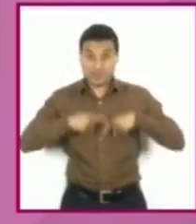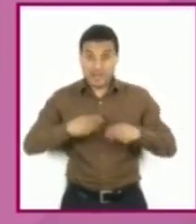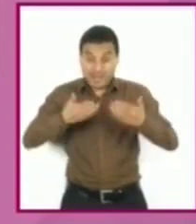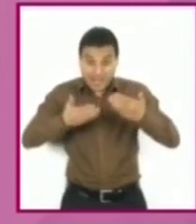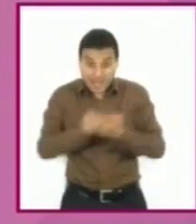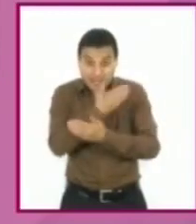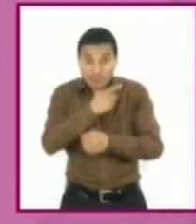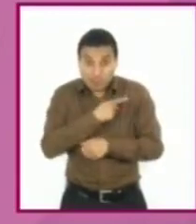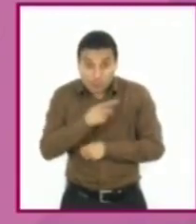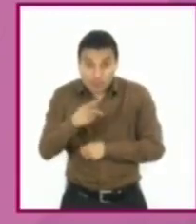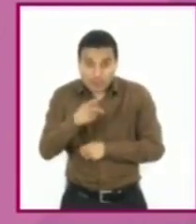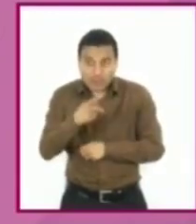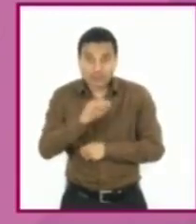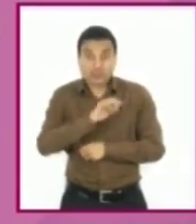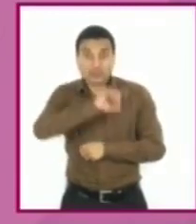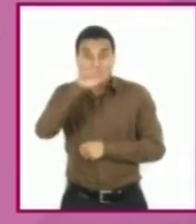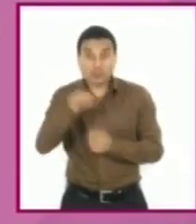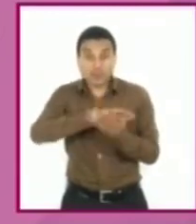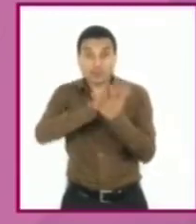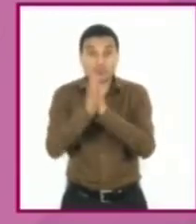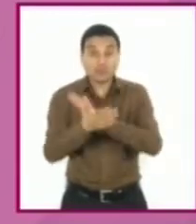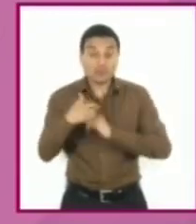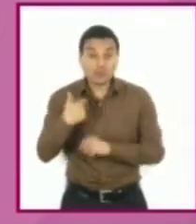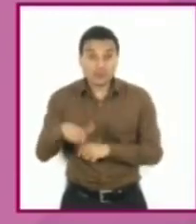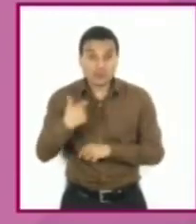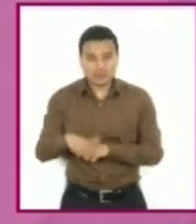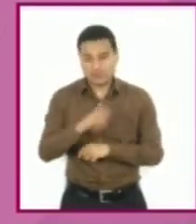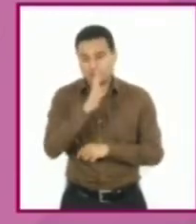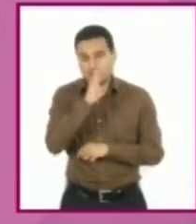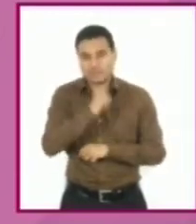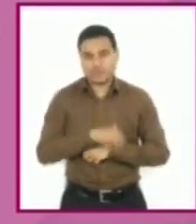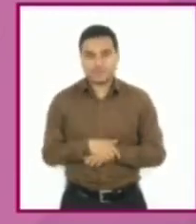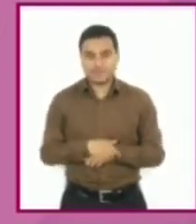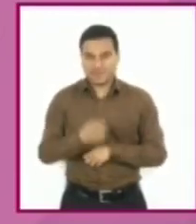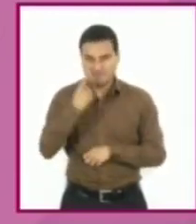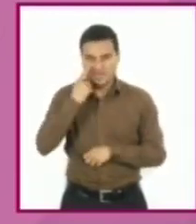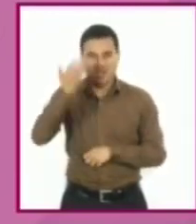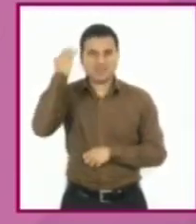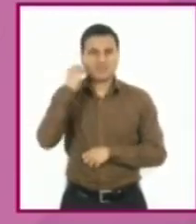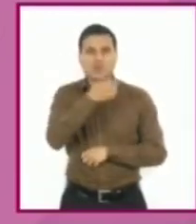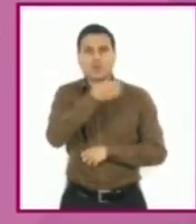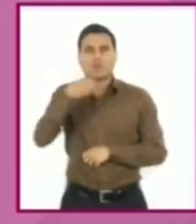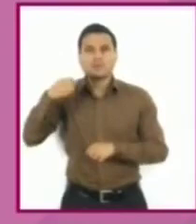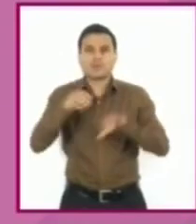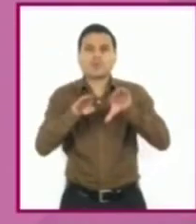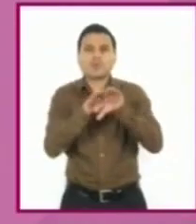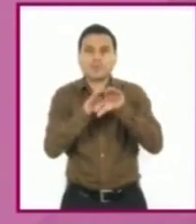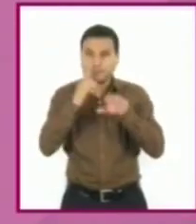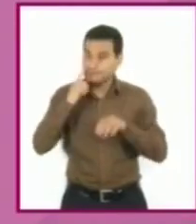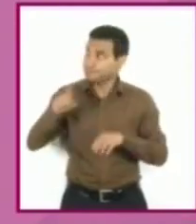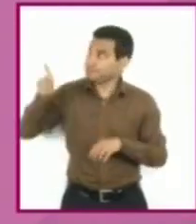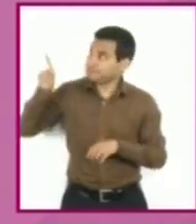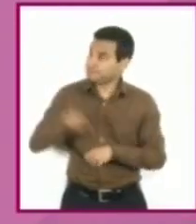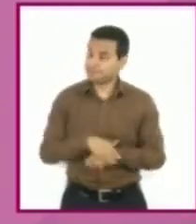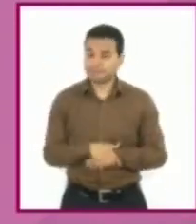un estamento a otro. Observemos la estructura de la sociedad durante este periodo.